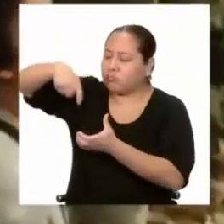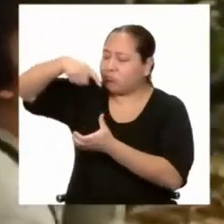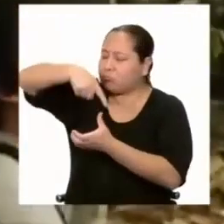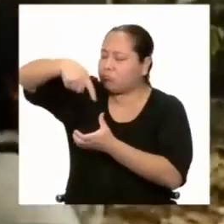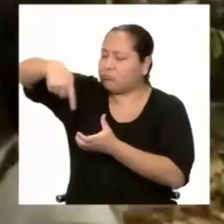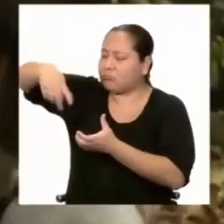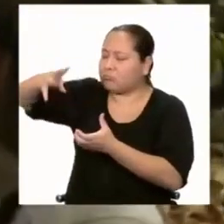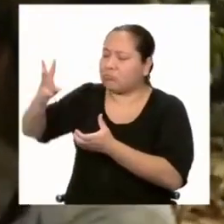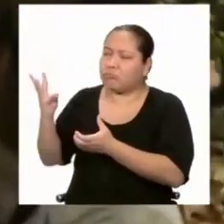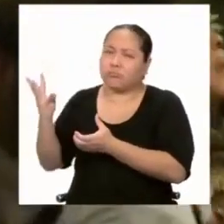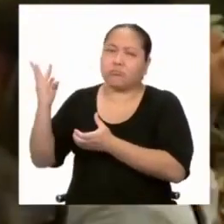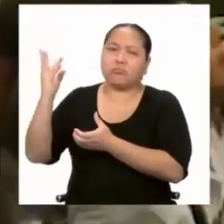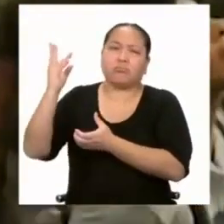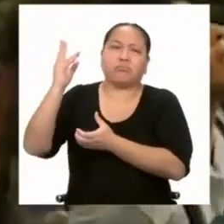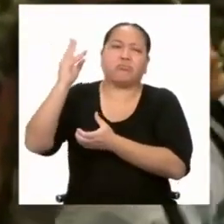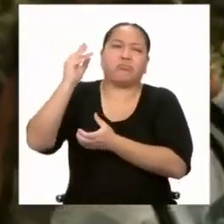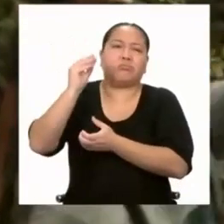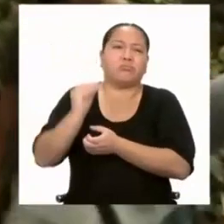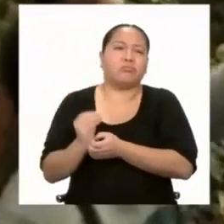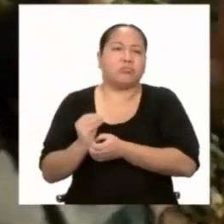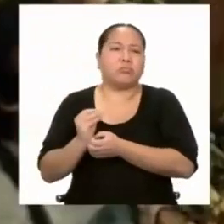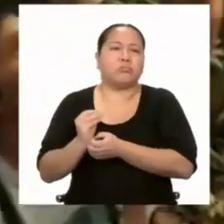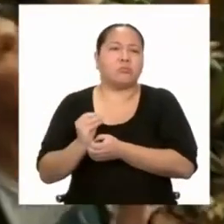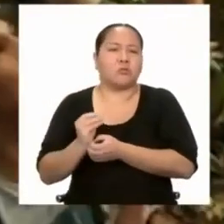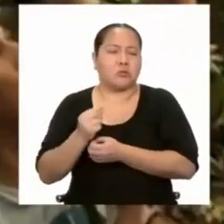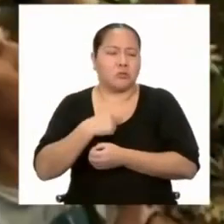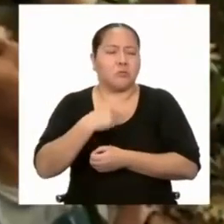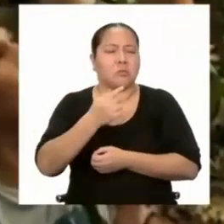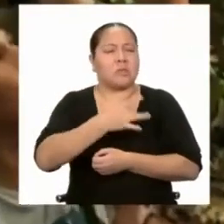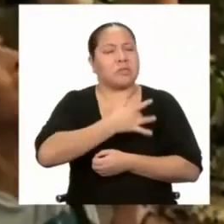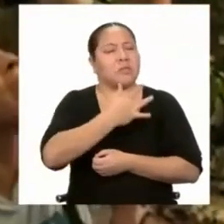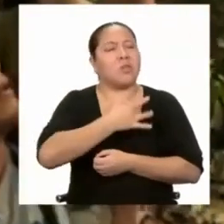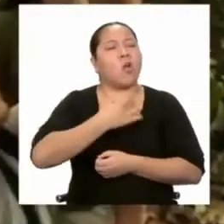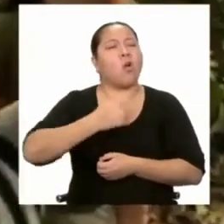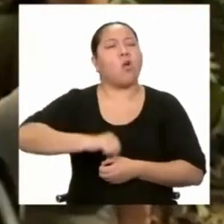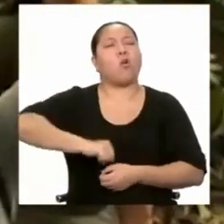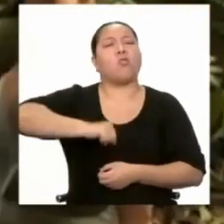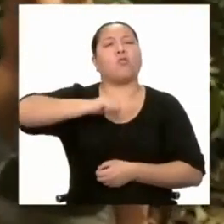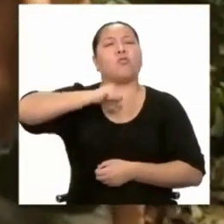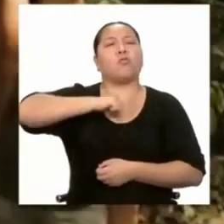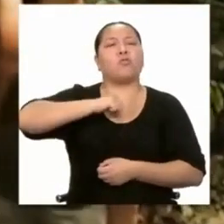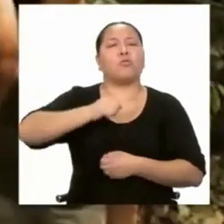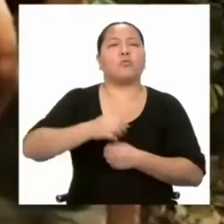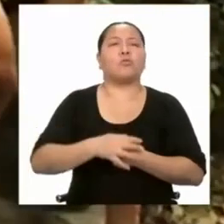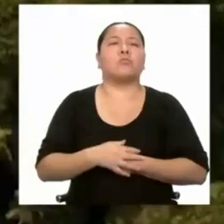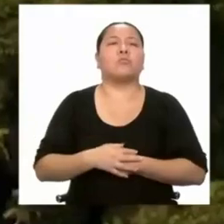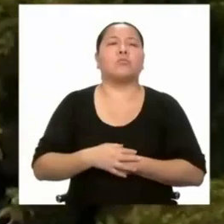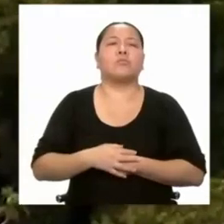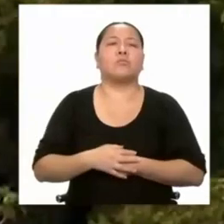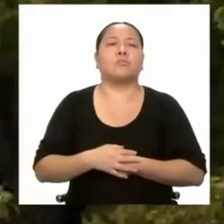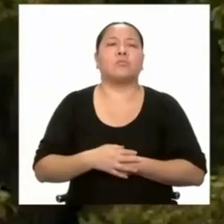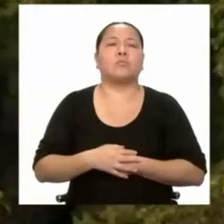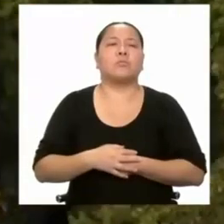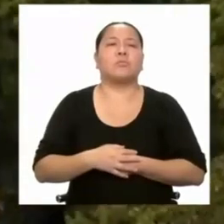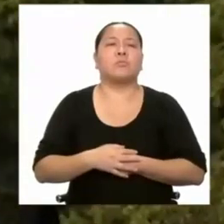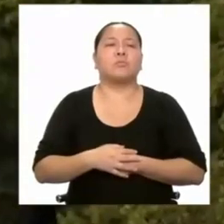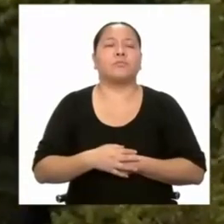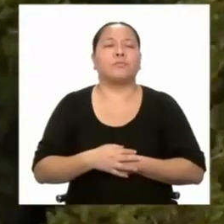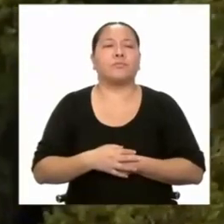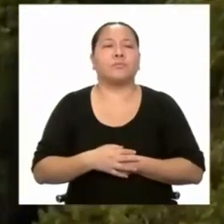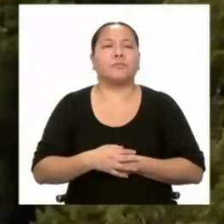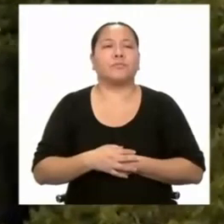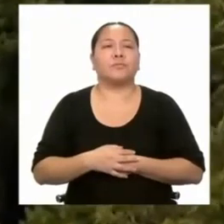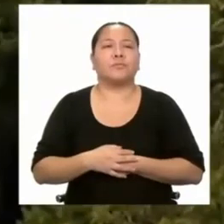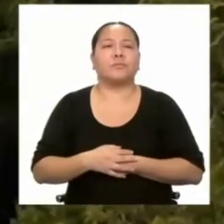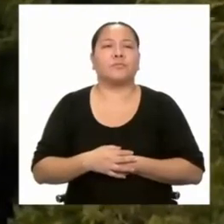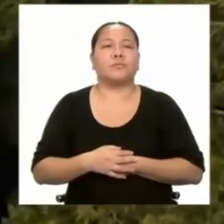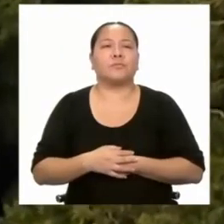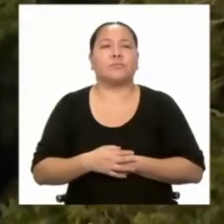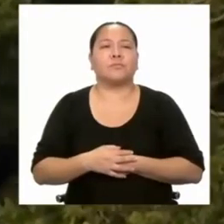acá y de verdad me siento orgulloso. Yeah, that's right. Yeah, it's right here.